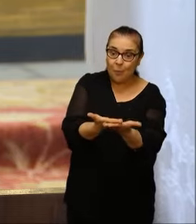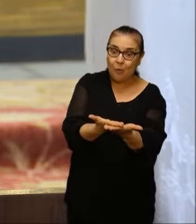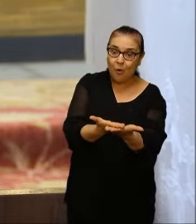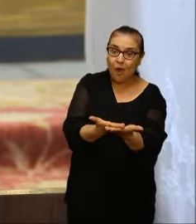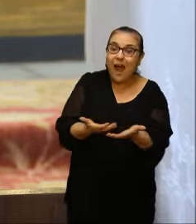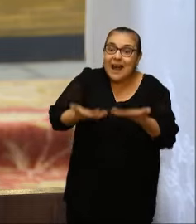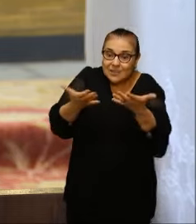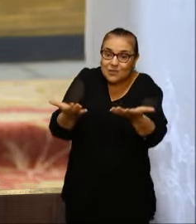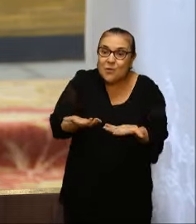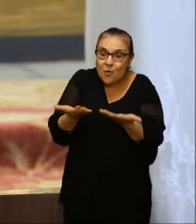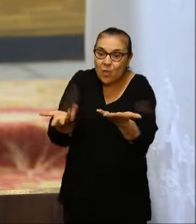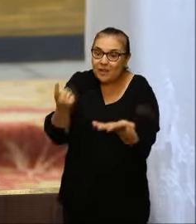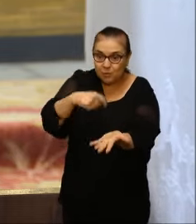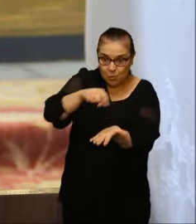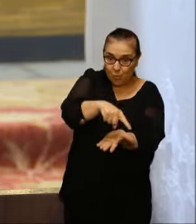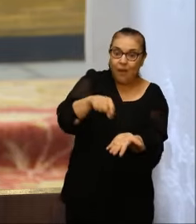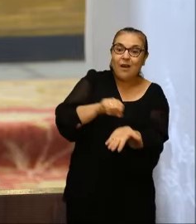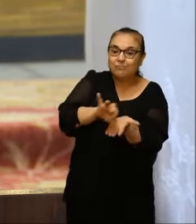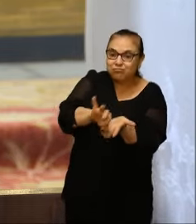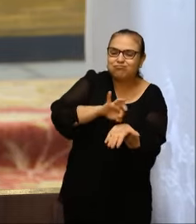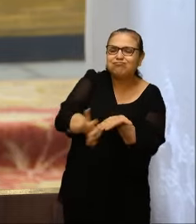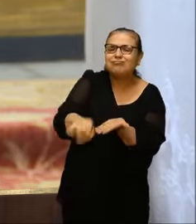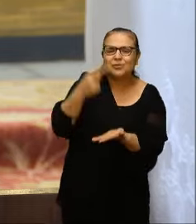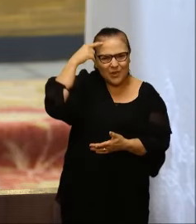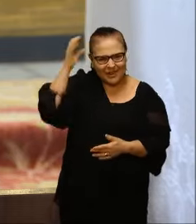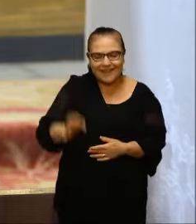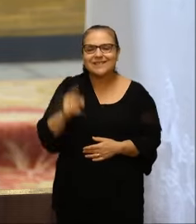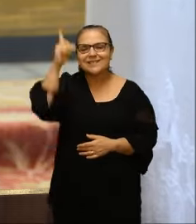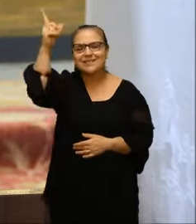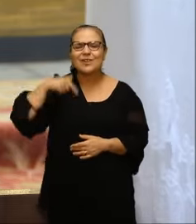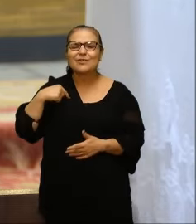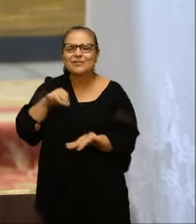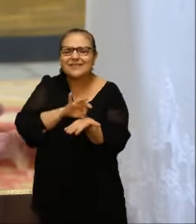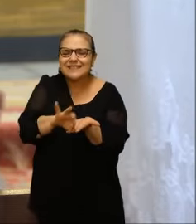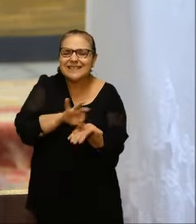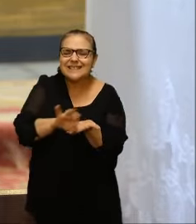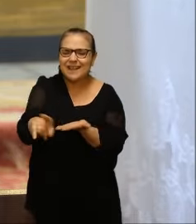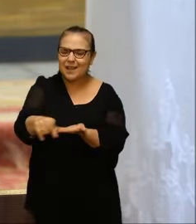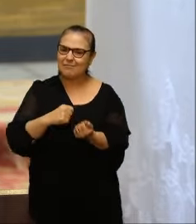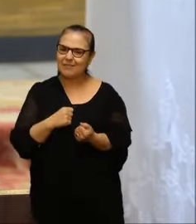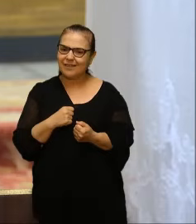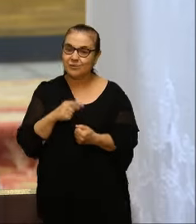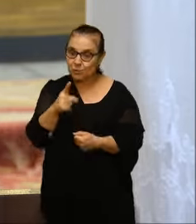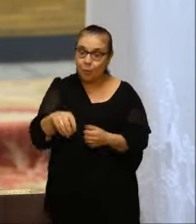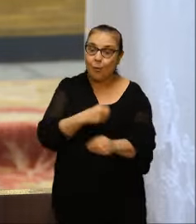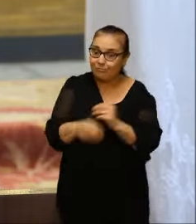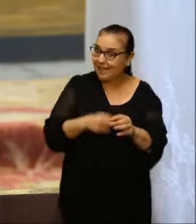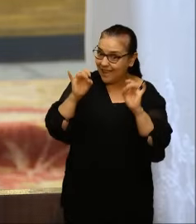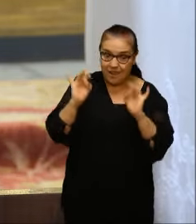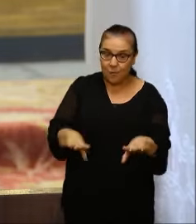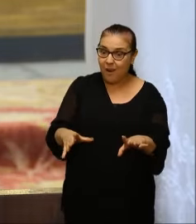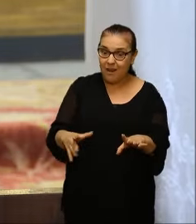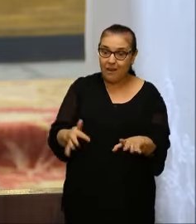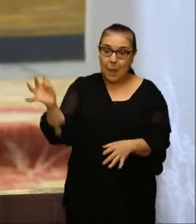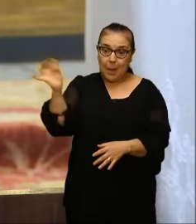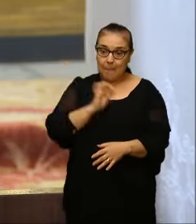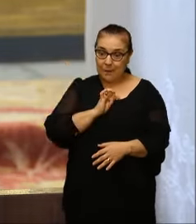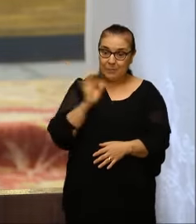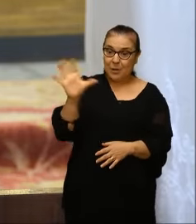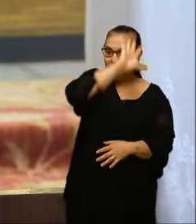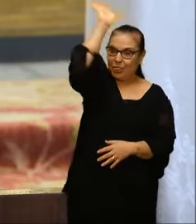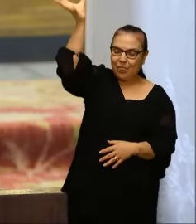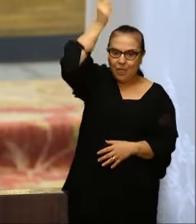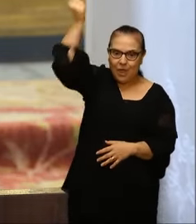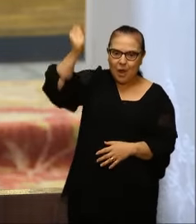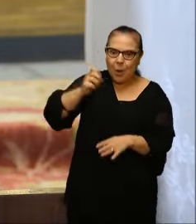demás, propón que eres servidor, y porque crees en Dios y Dios sirve y Dios ama, tú lo haces igual, porque el premio del cielo es para quien ha servido desde